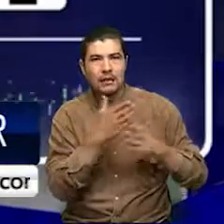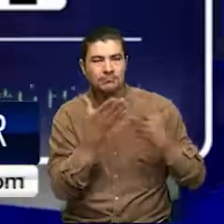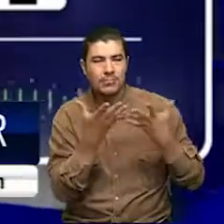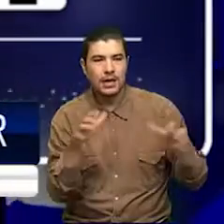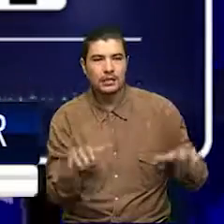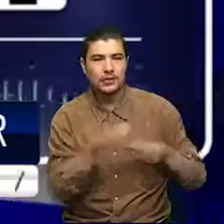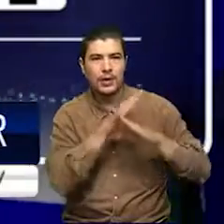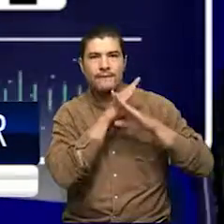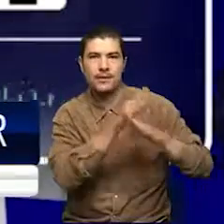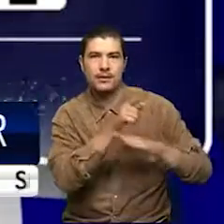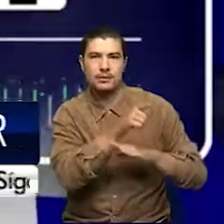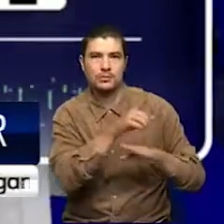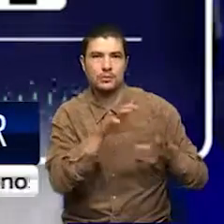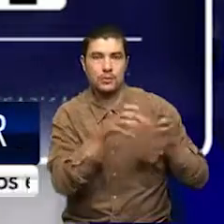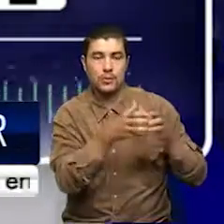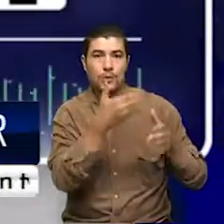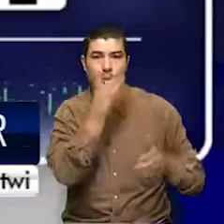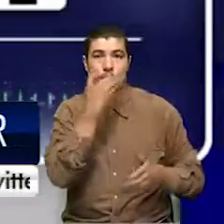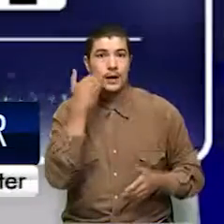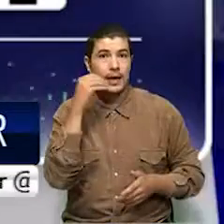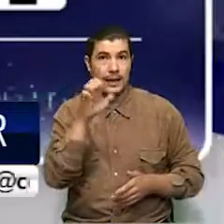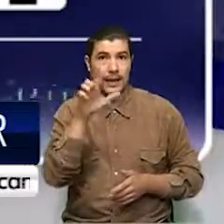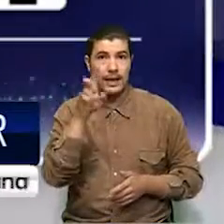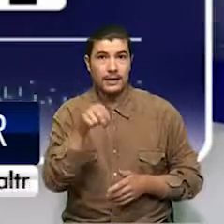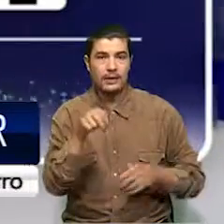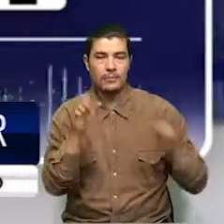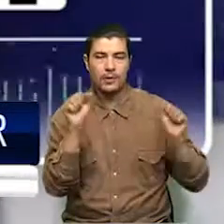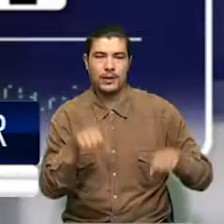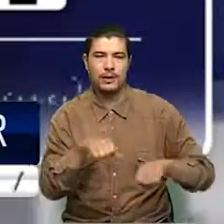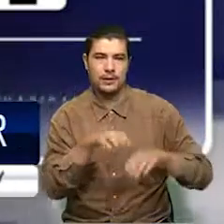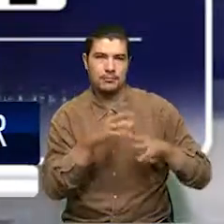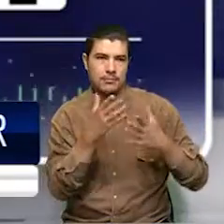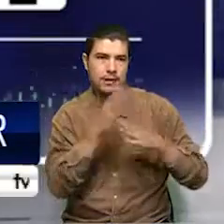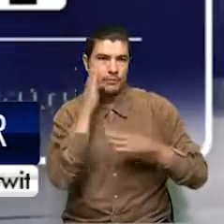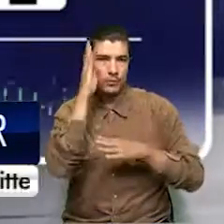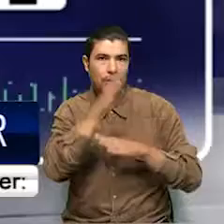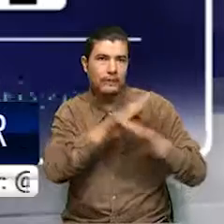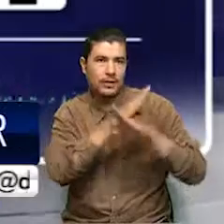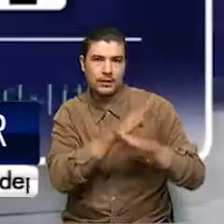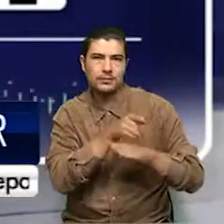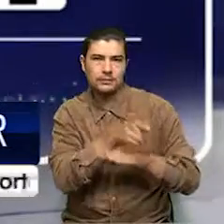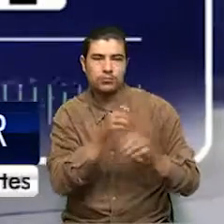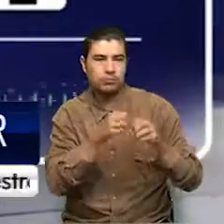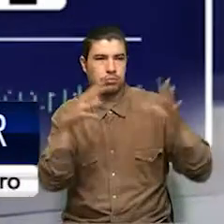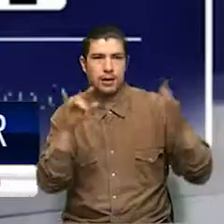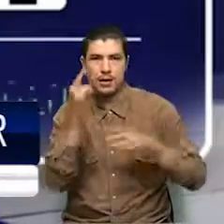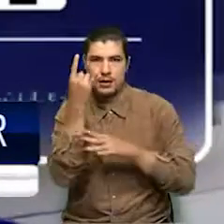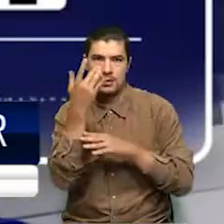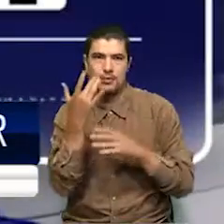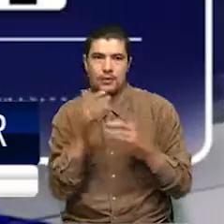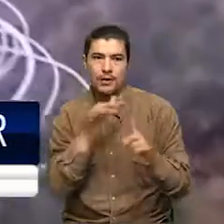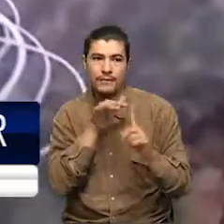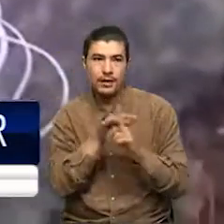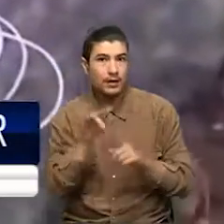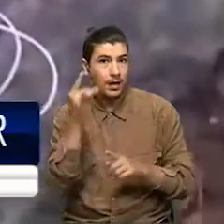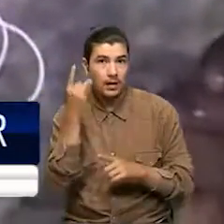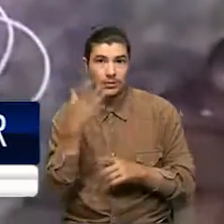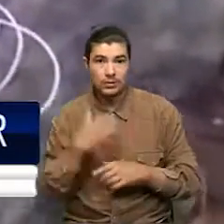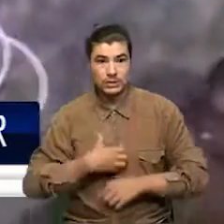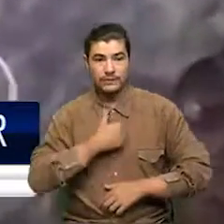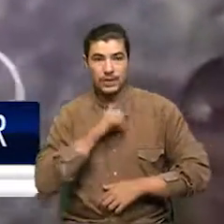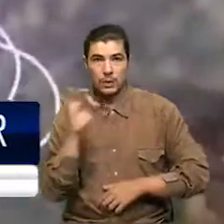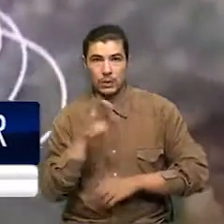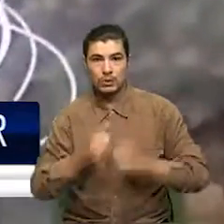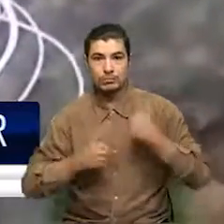ELN en contra de nuestra fuerza pública, nuestras fuerzas militares y afectando a la población civil.